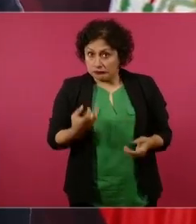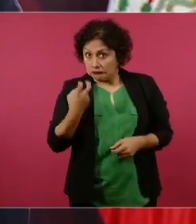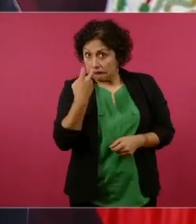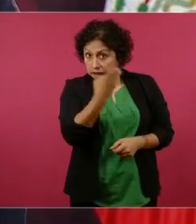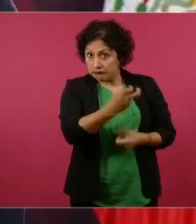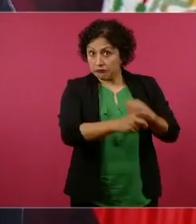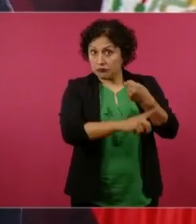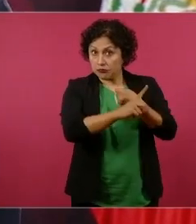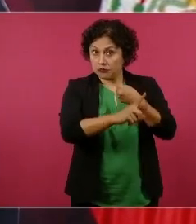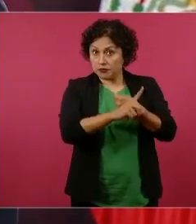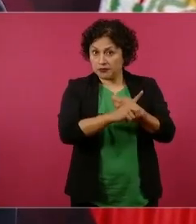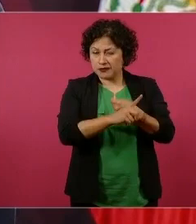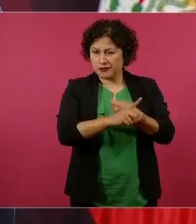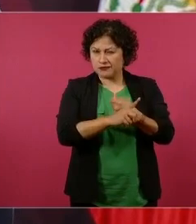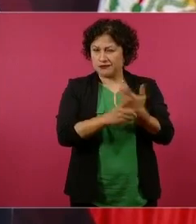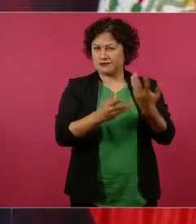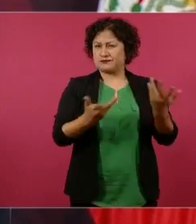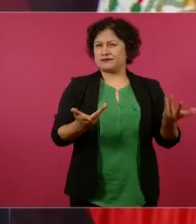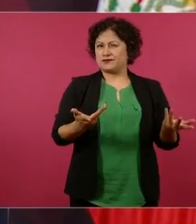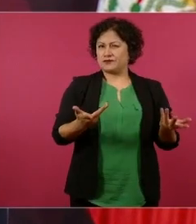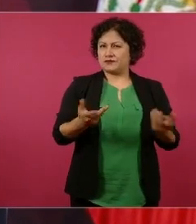respeto, los